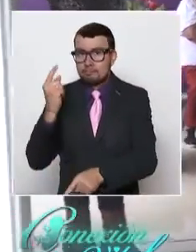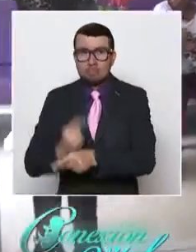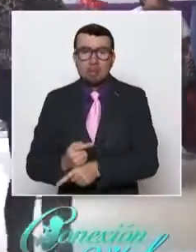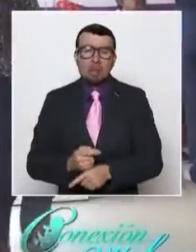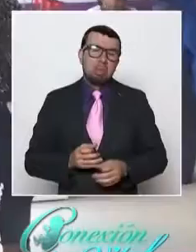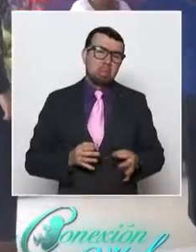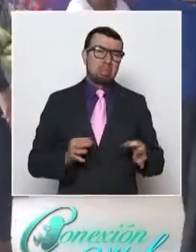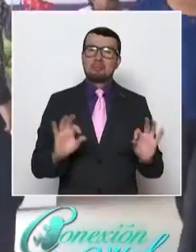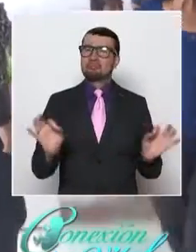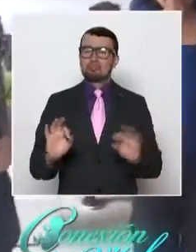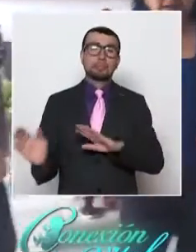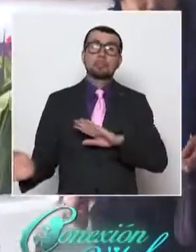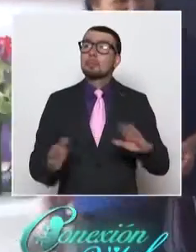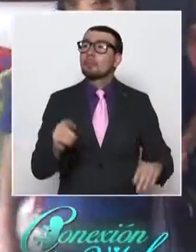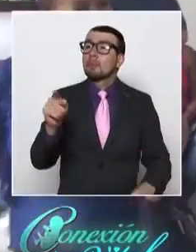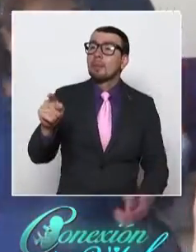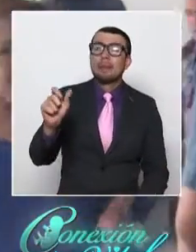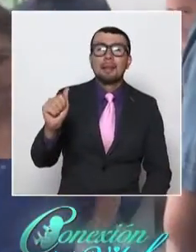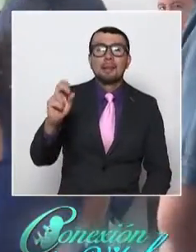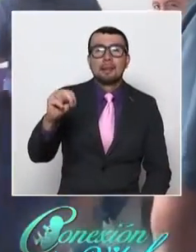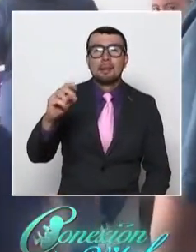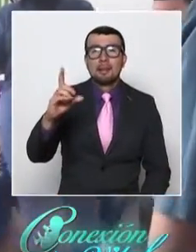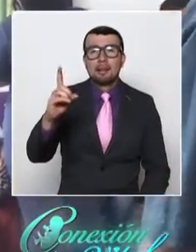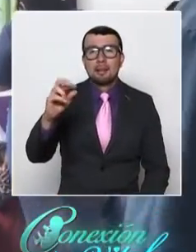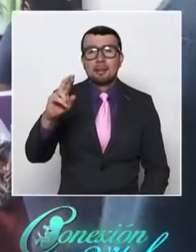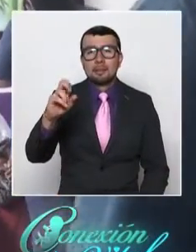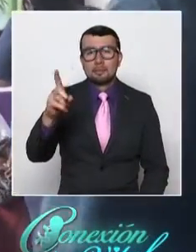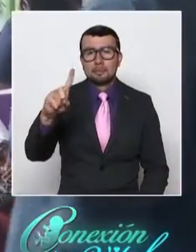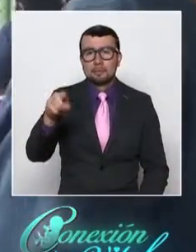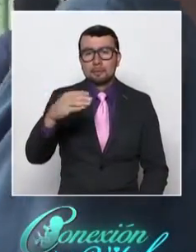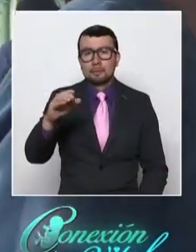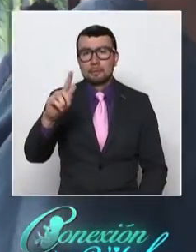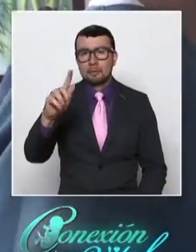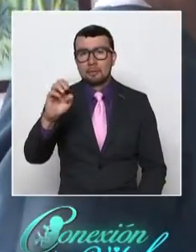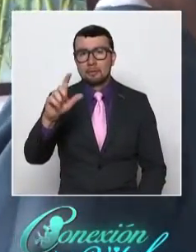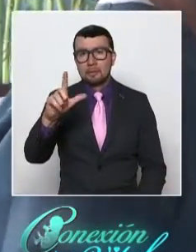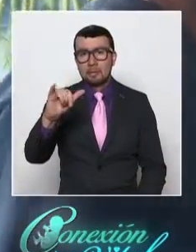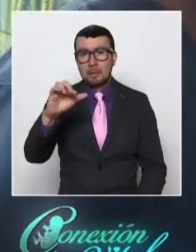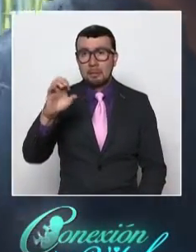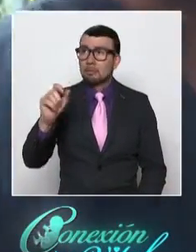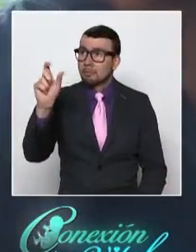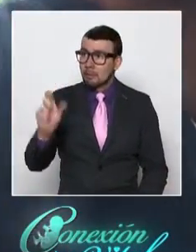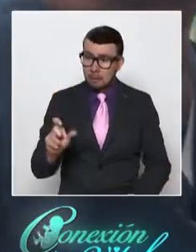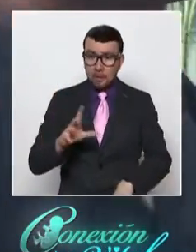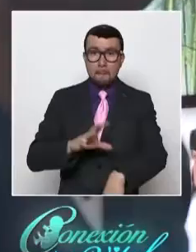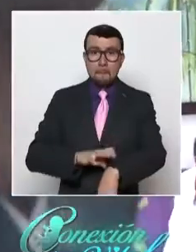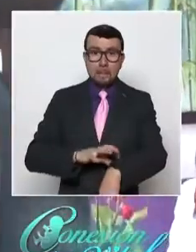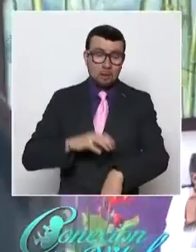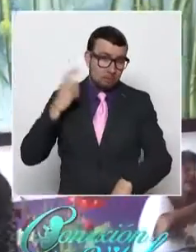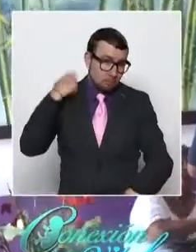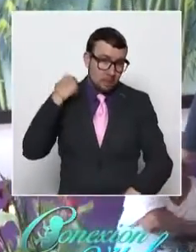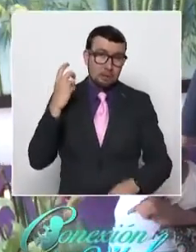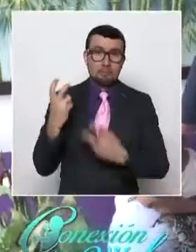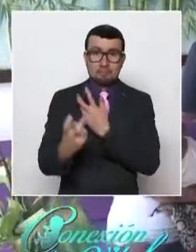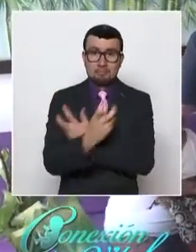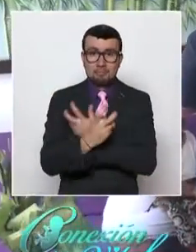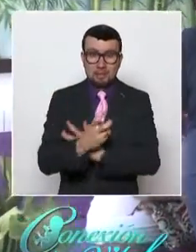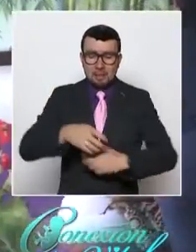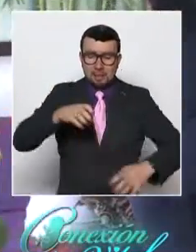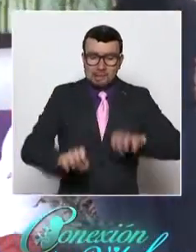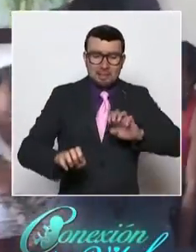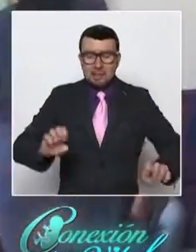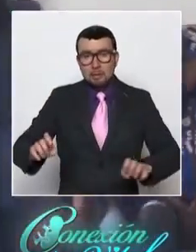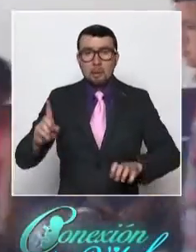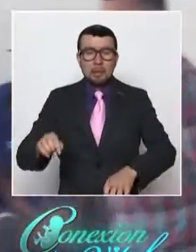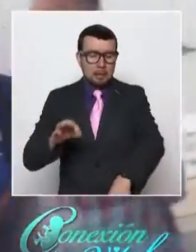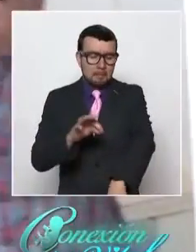Está el doctor Andrés Felipe, que es médico quiropráctico, acupunturista, quien hace las terapias